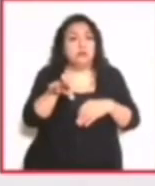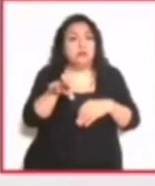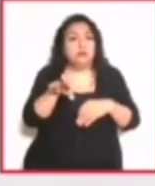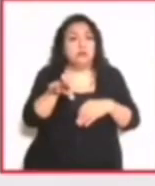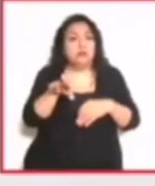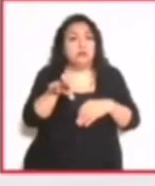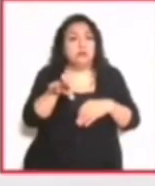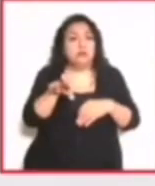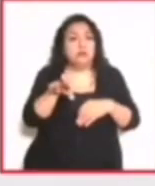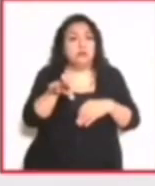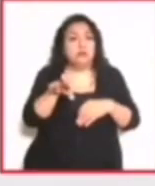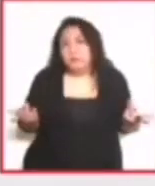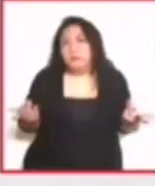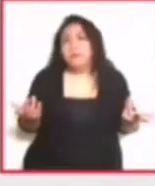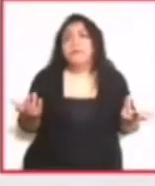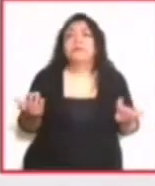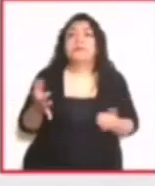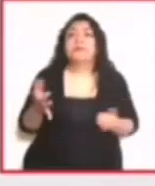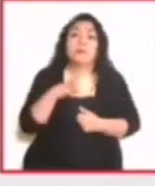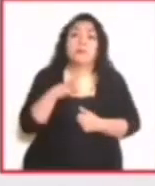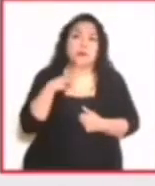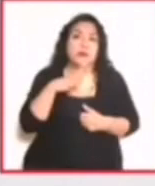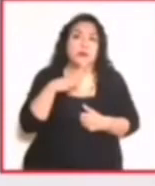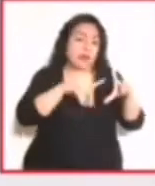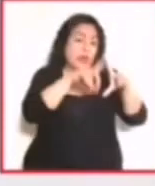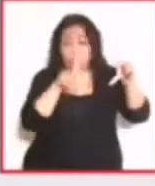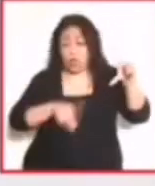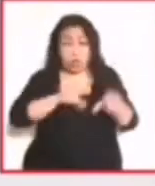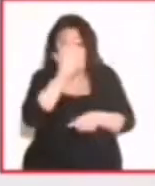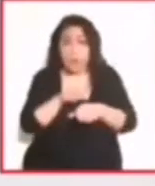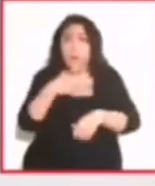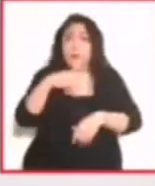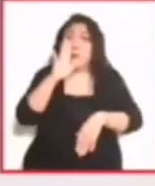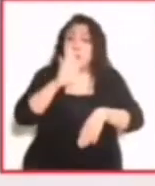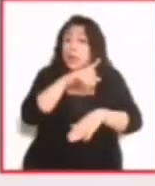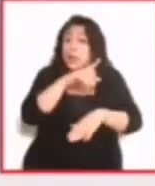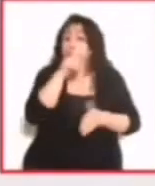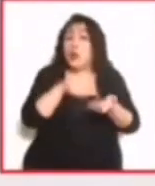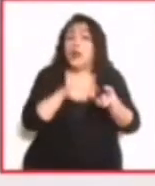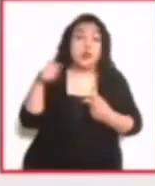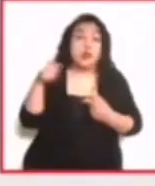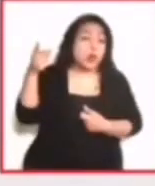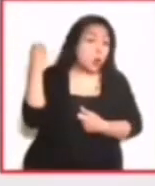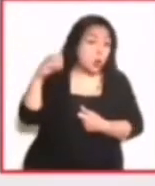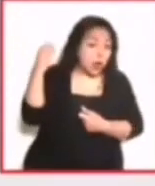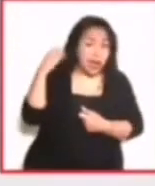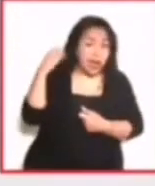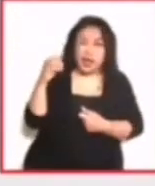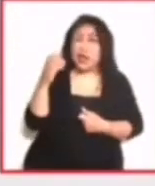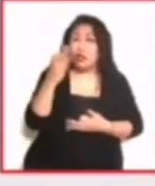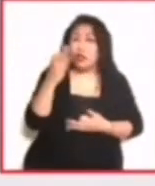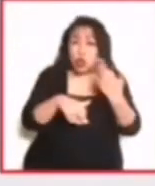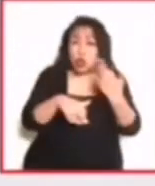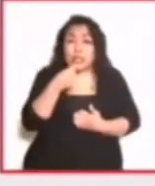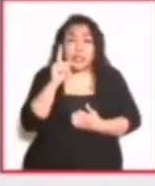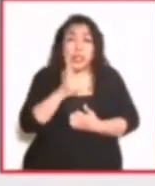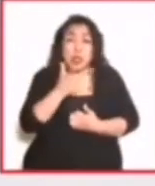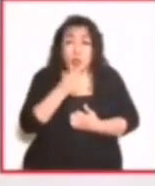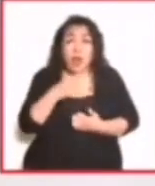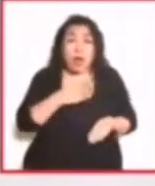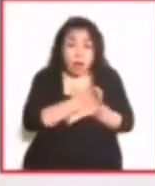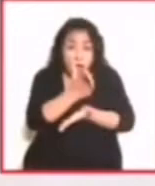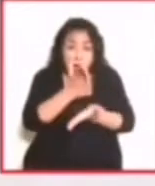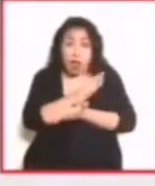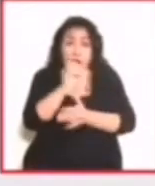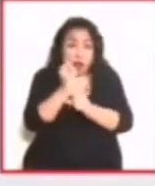todo en Oaxaca, pues no todas las niñas y niños tienen acceso al internet y a